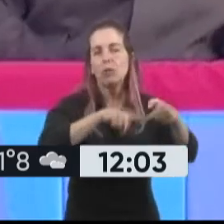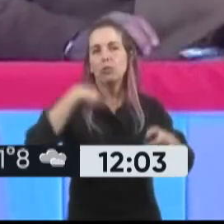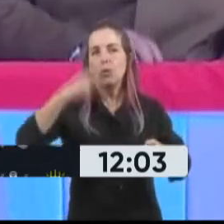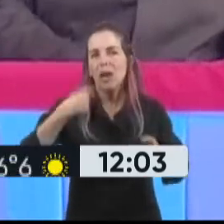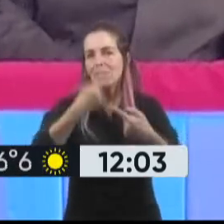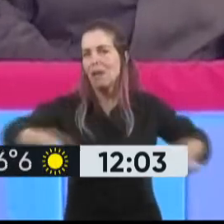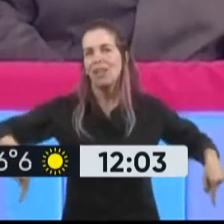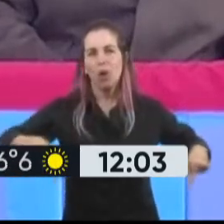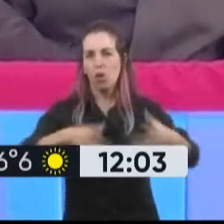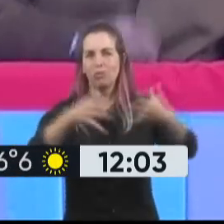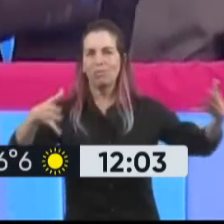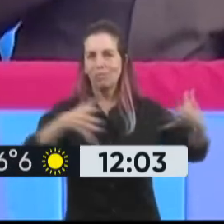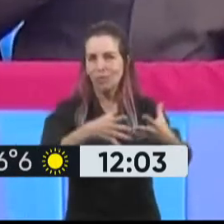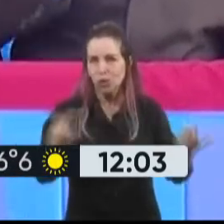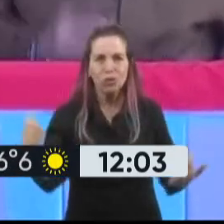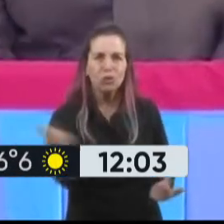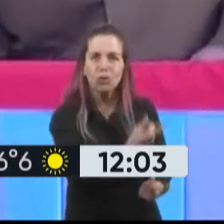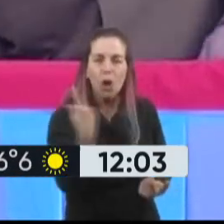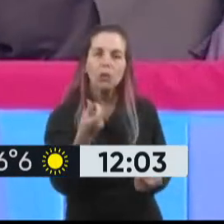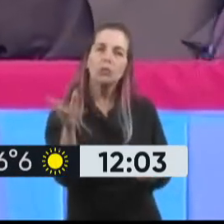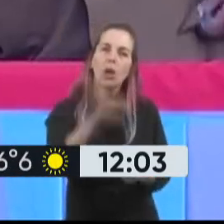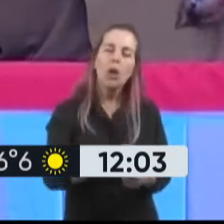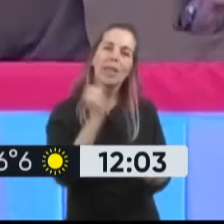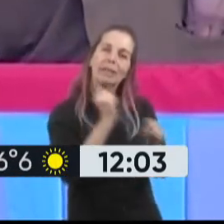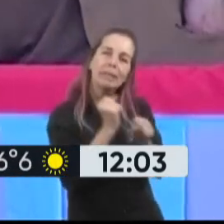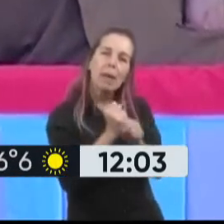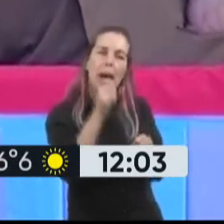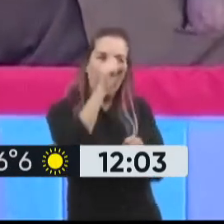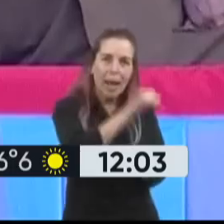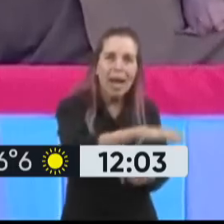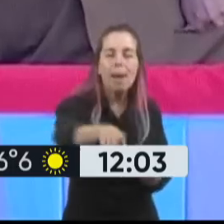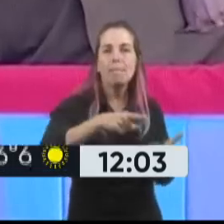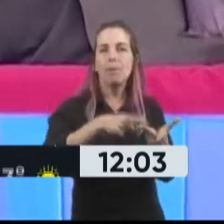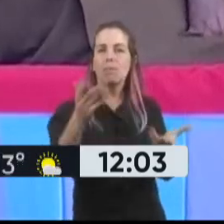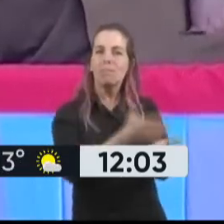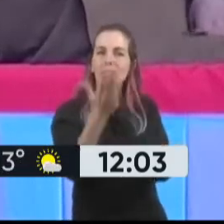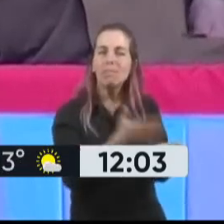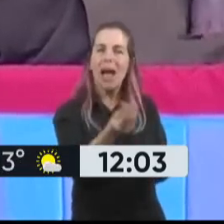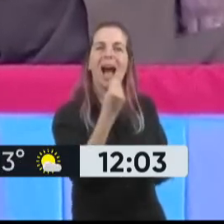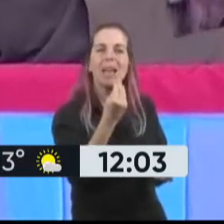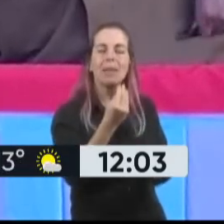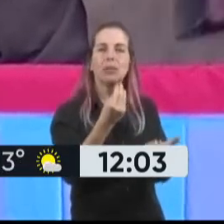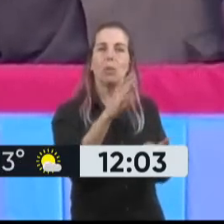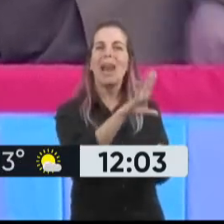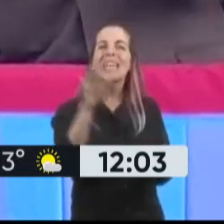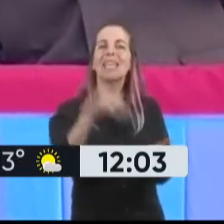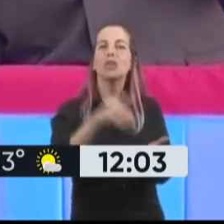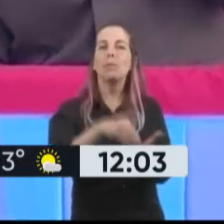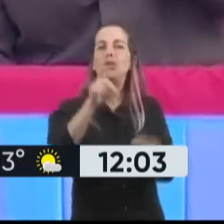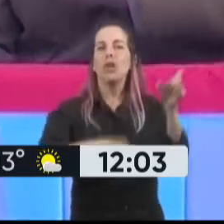y chicos, que todos los días salen a trabajar la tierra y producen alimentos para 500 millones de seres